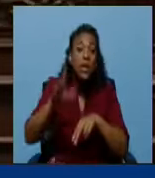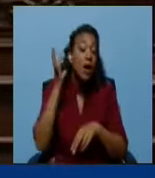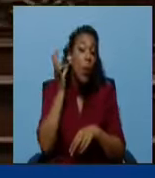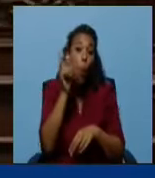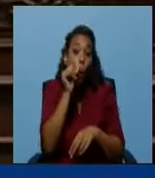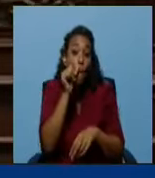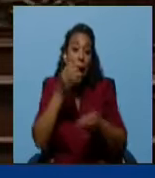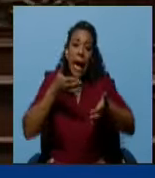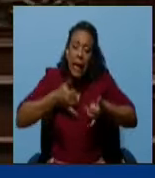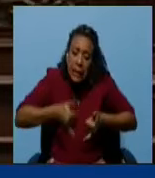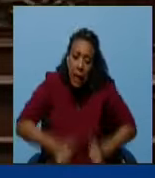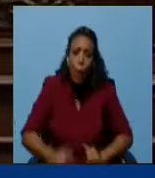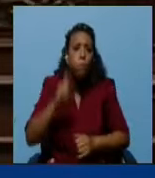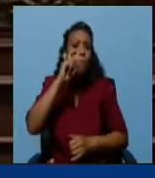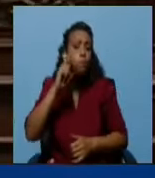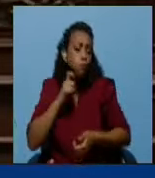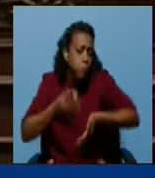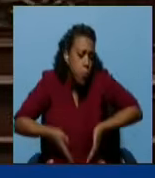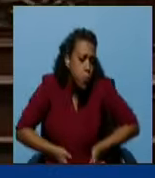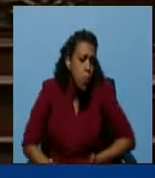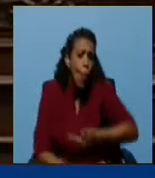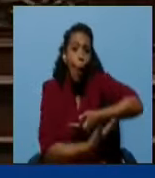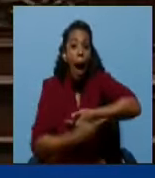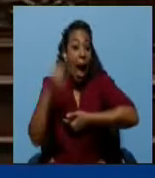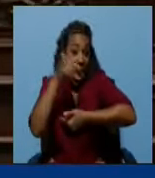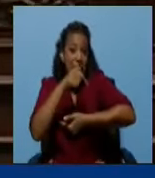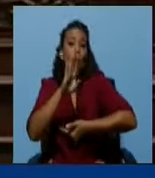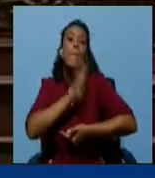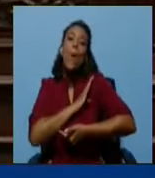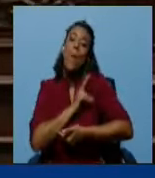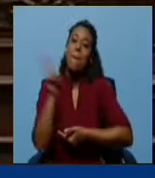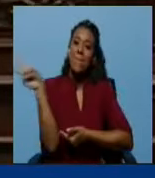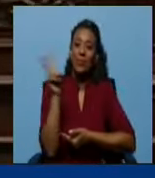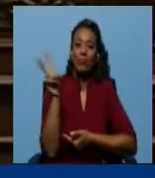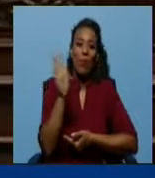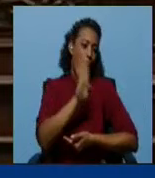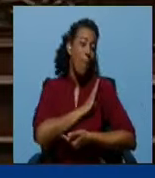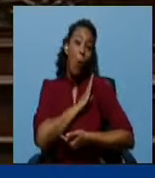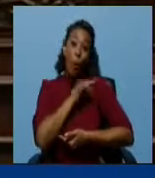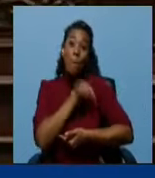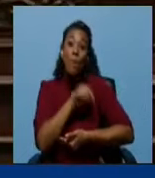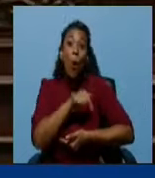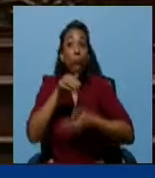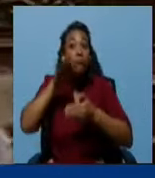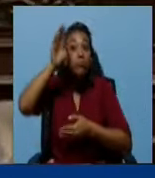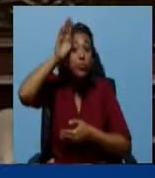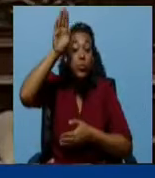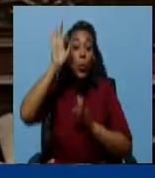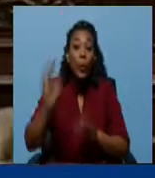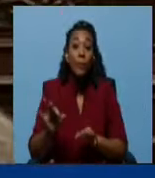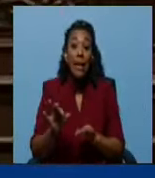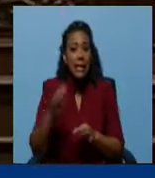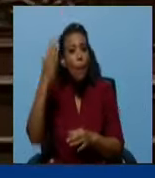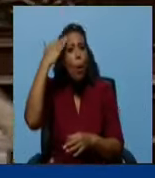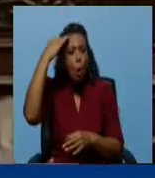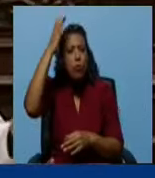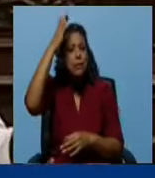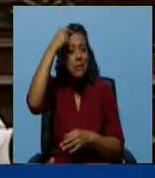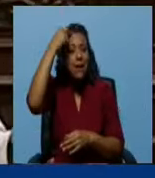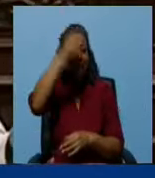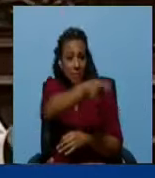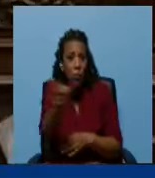que están naciendo, porque a ellos les pertenece nuestra patria. Tenemos conciencia de